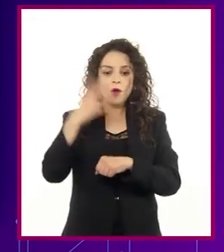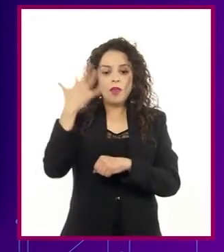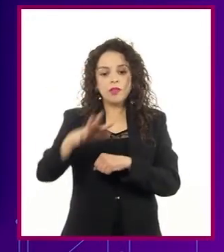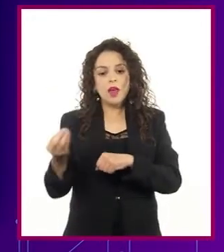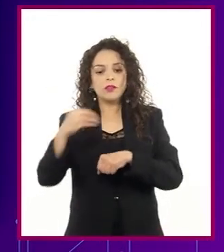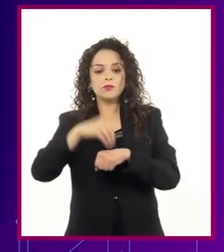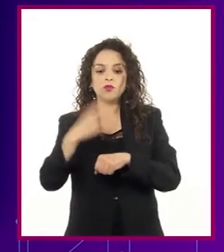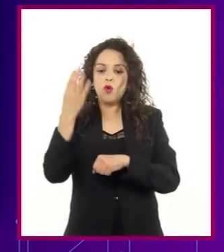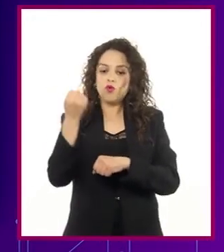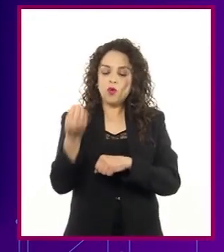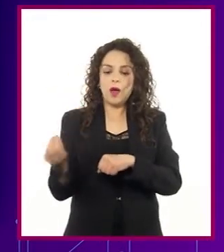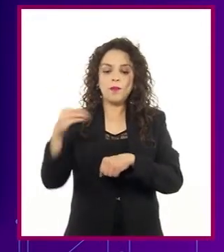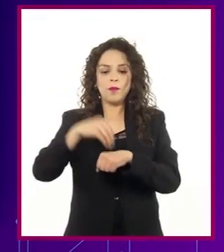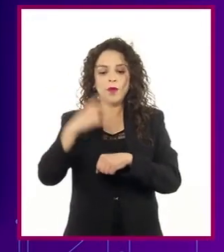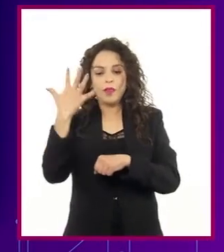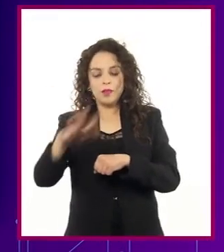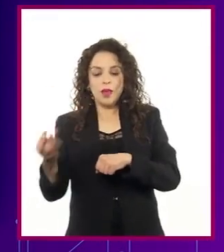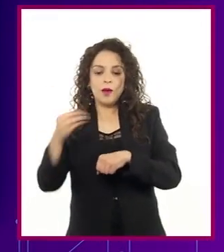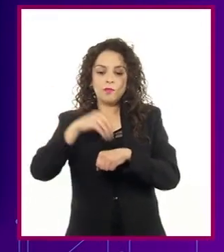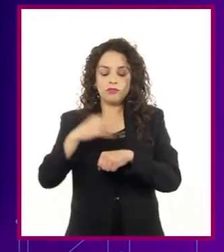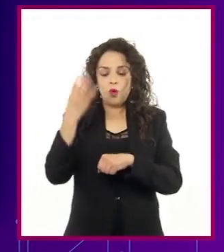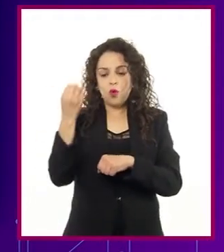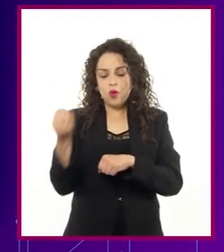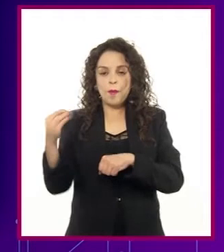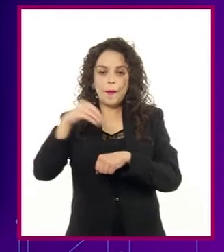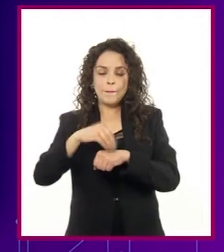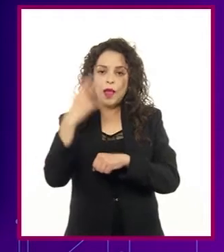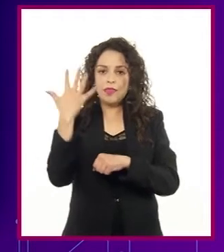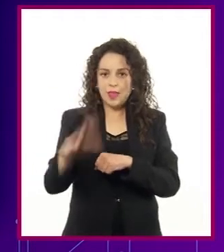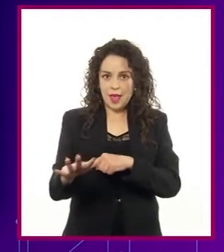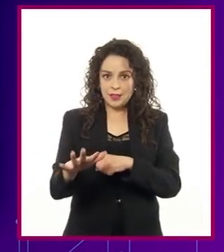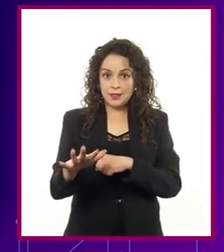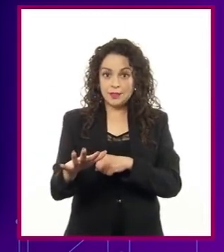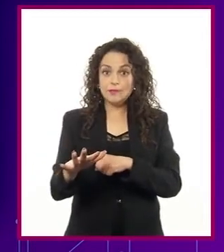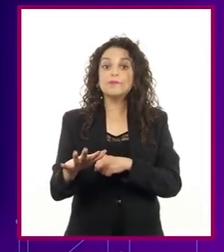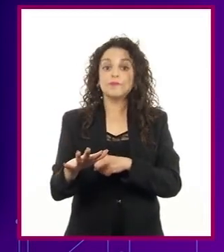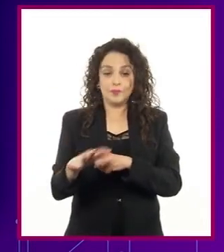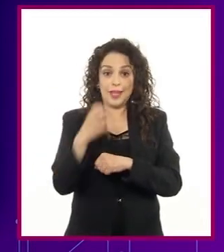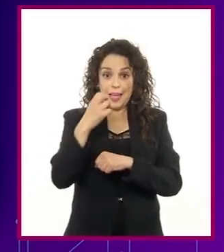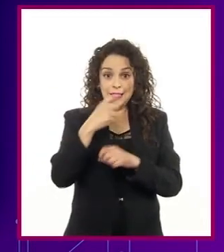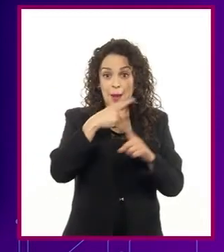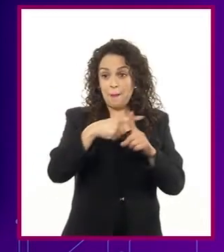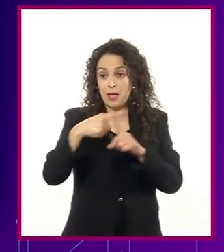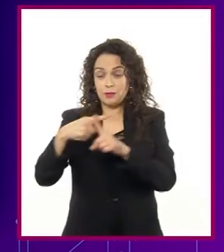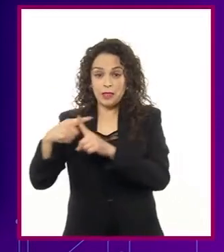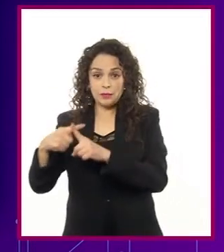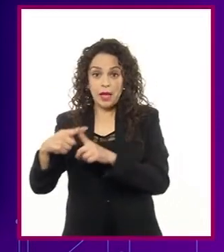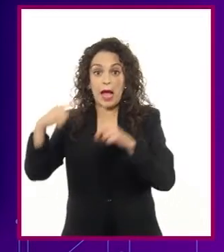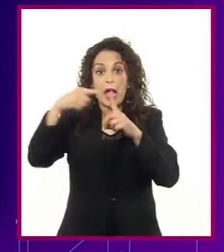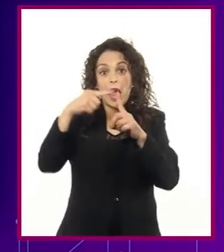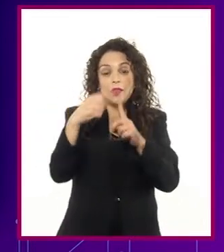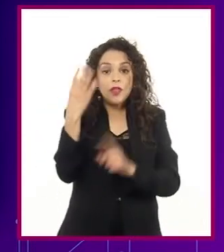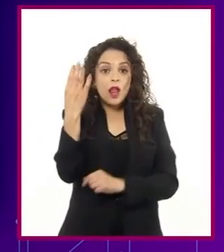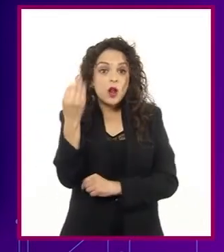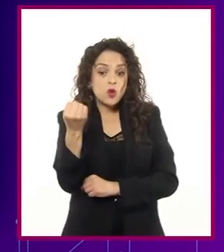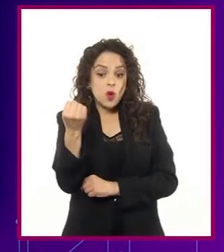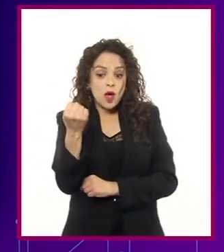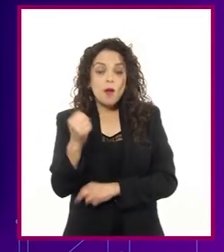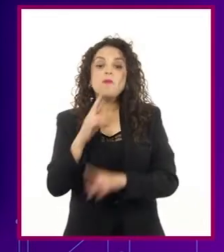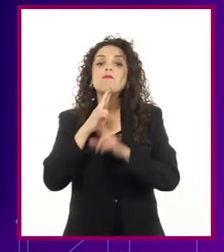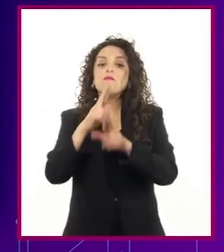9 más 10 más 9 más 10 entre 9. lo que es igual al cociente